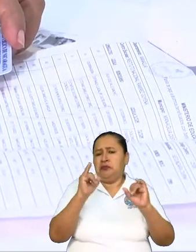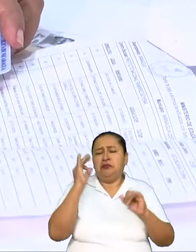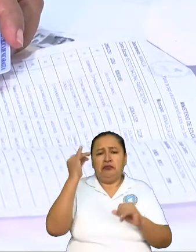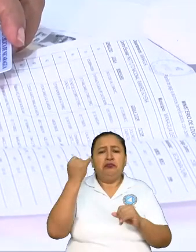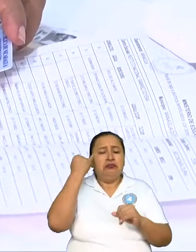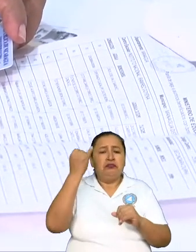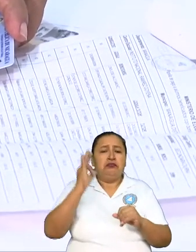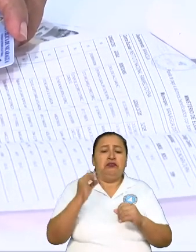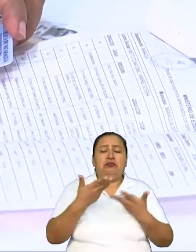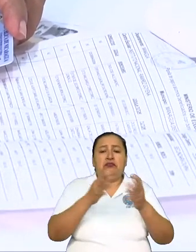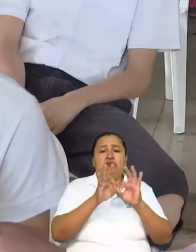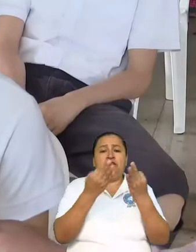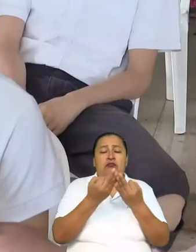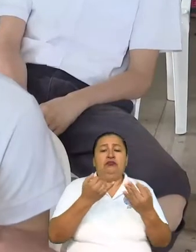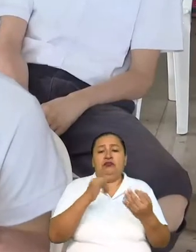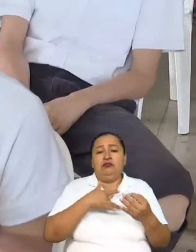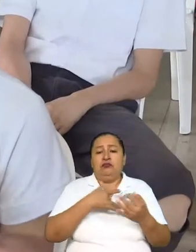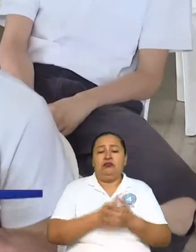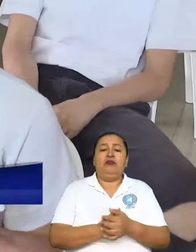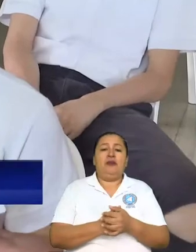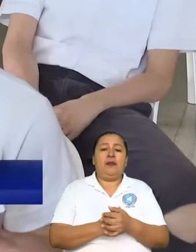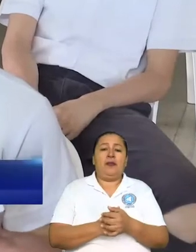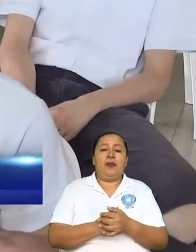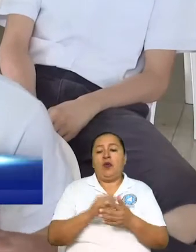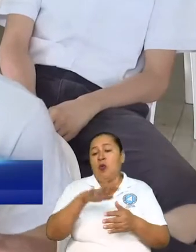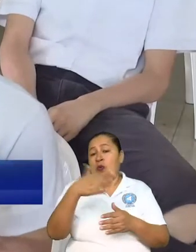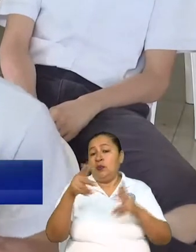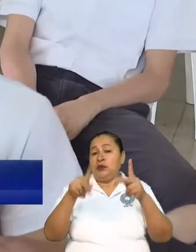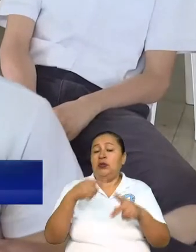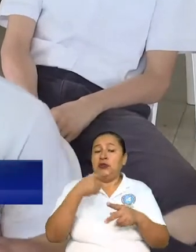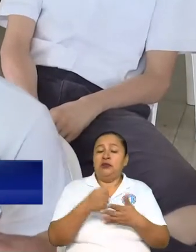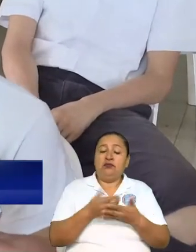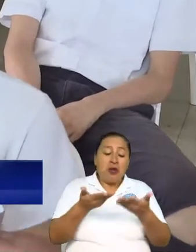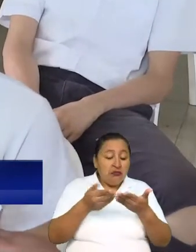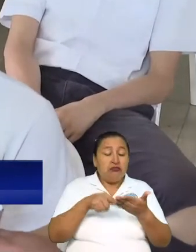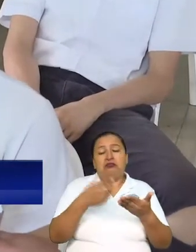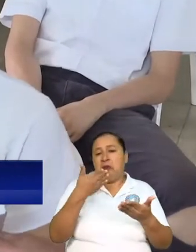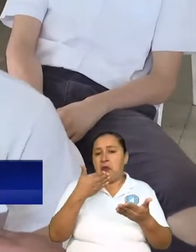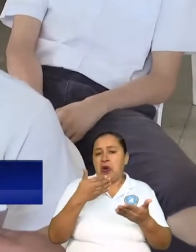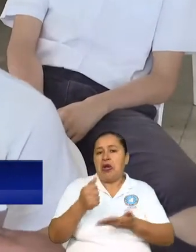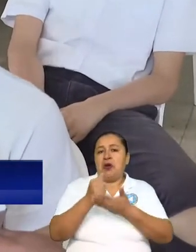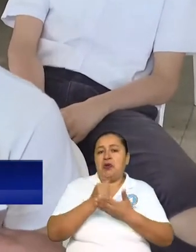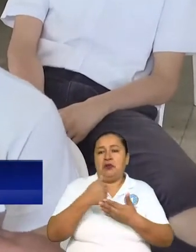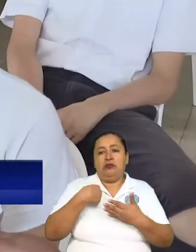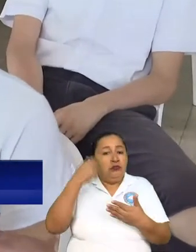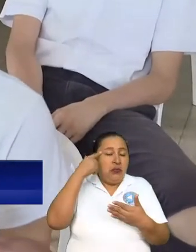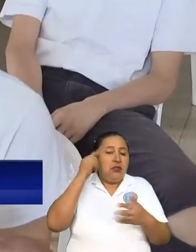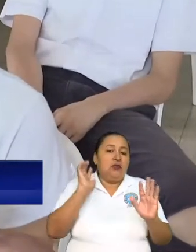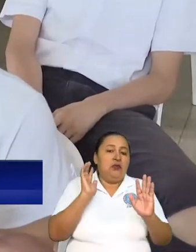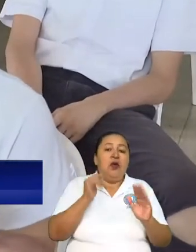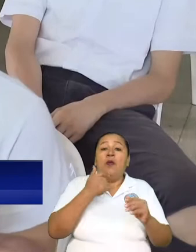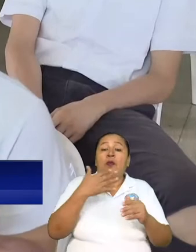para las familias que nos necesitan. Esto es una buena ayuda, pienso yo, porque